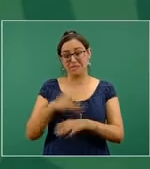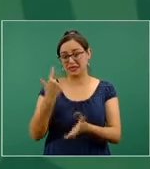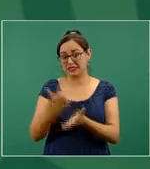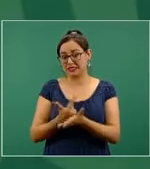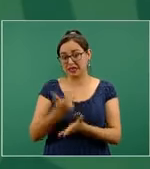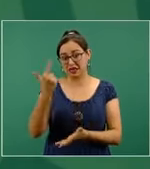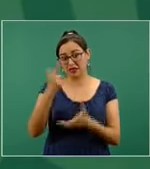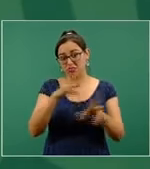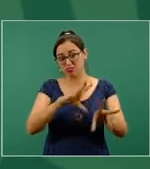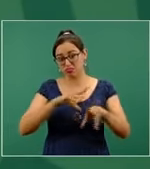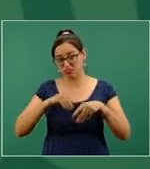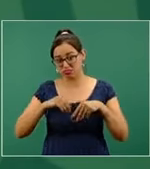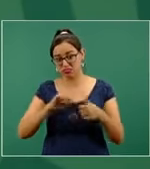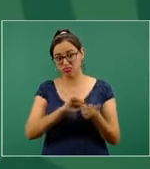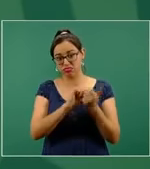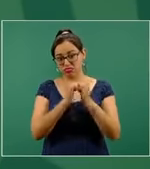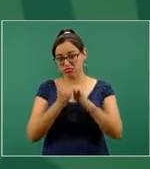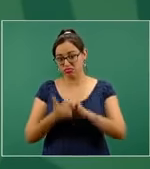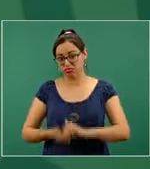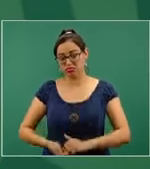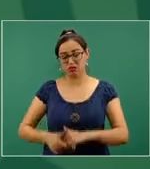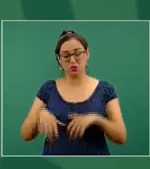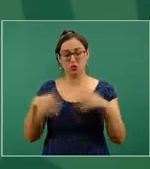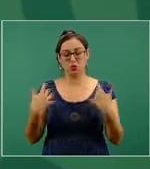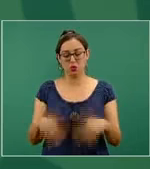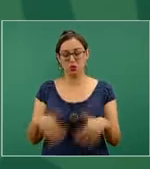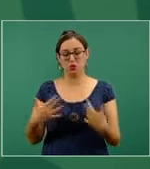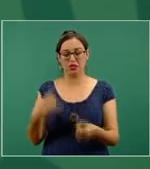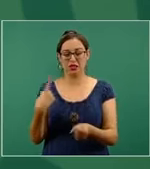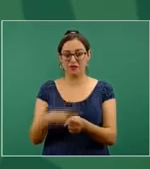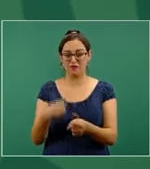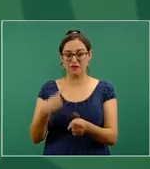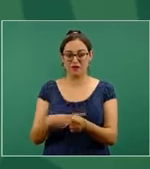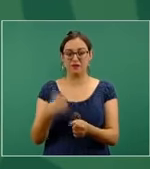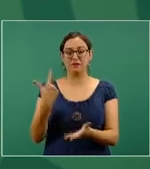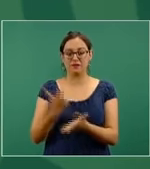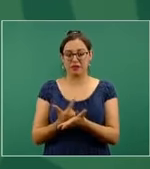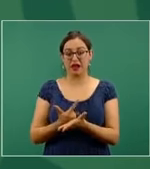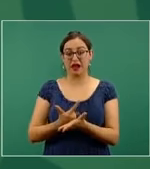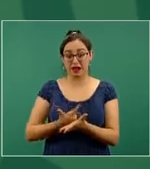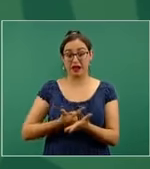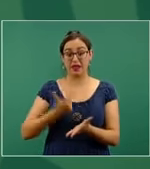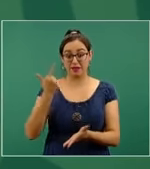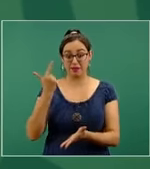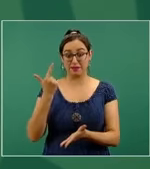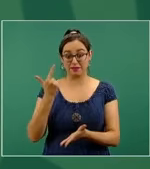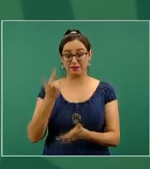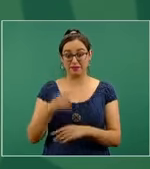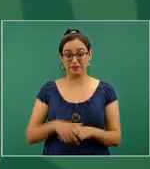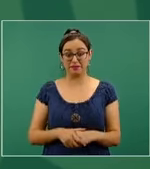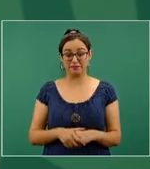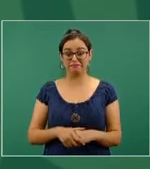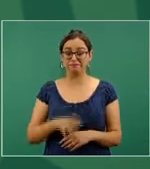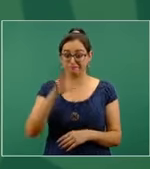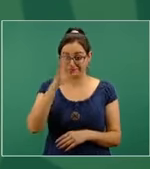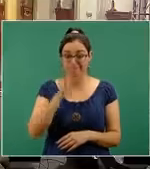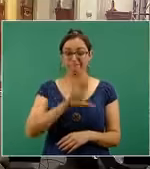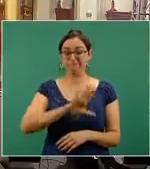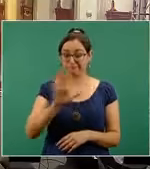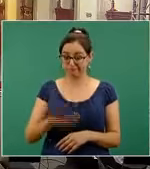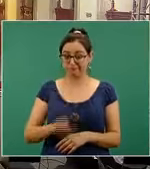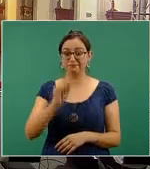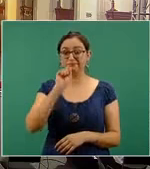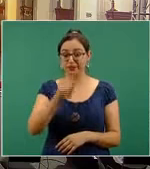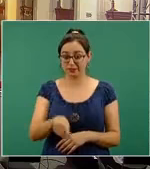epidemia de COVID-19 en México a generar enfermedad grave y también mortalidad.